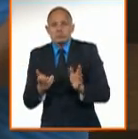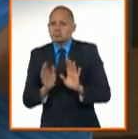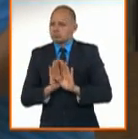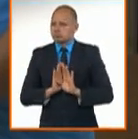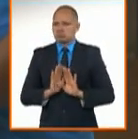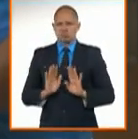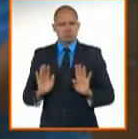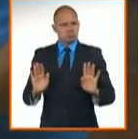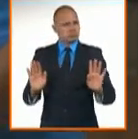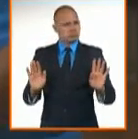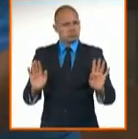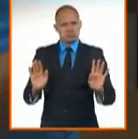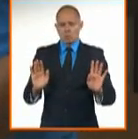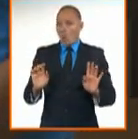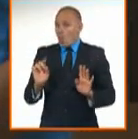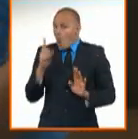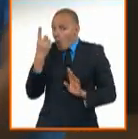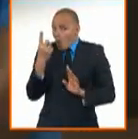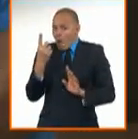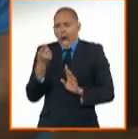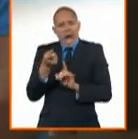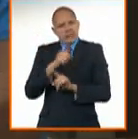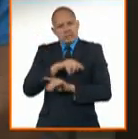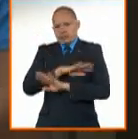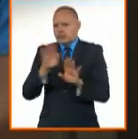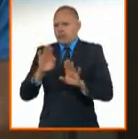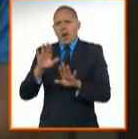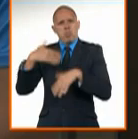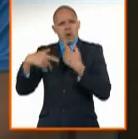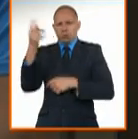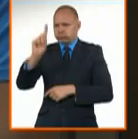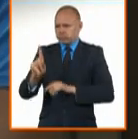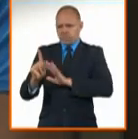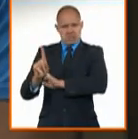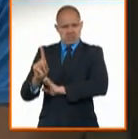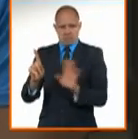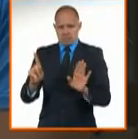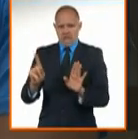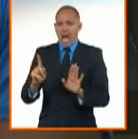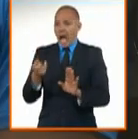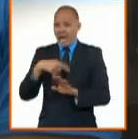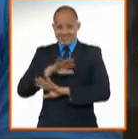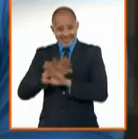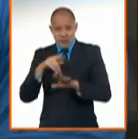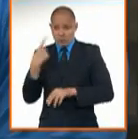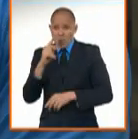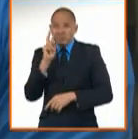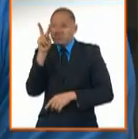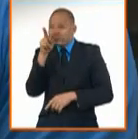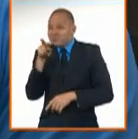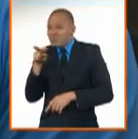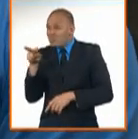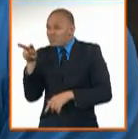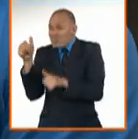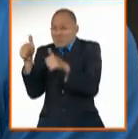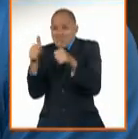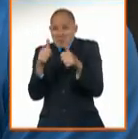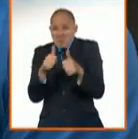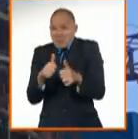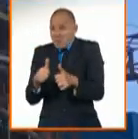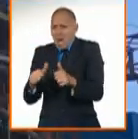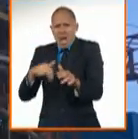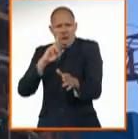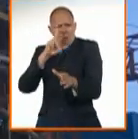otra dificultad declarada en la unidad después de haber sido inspeccionada y revisada no tenemos programa con combustible ni tenemos